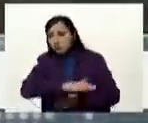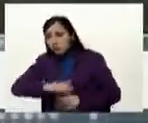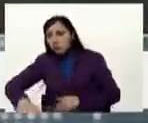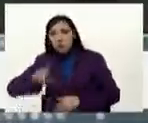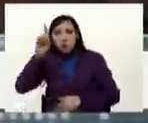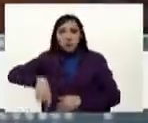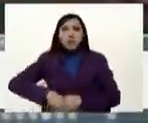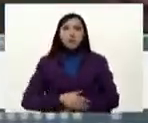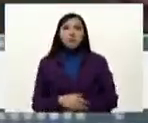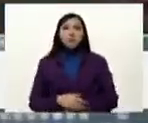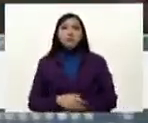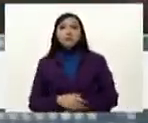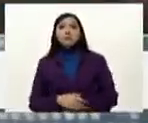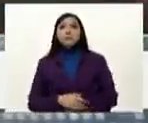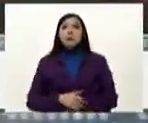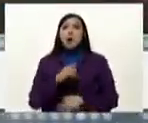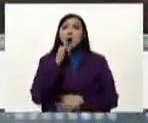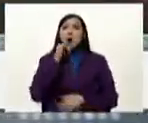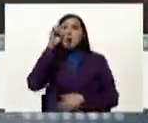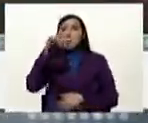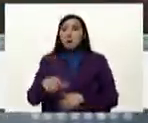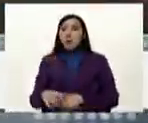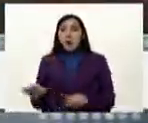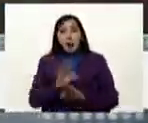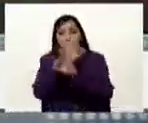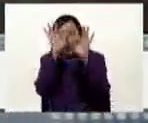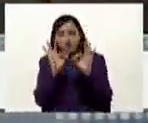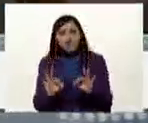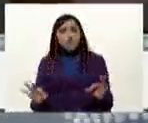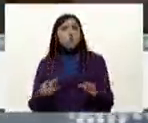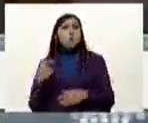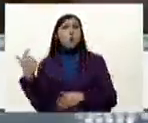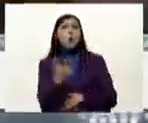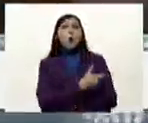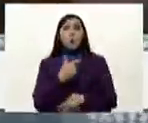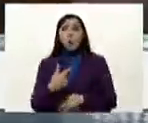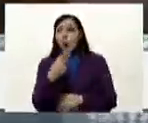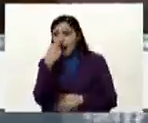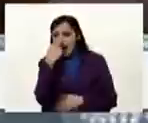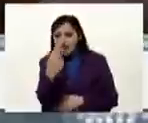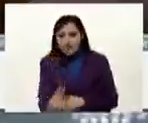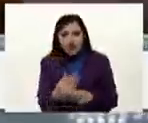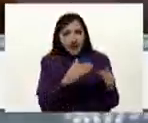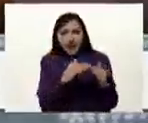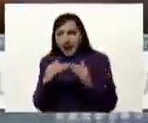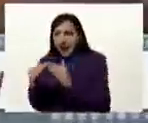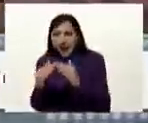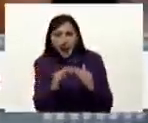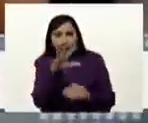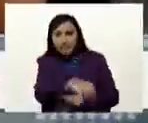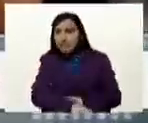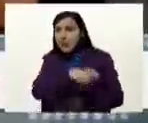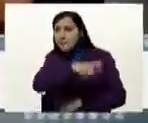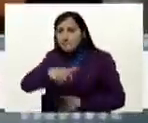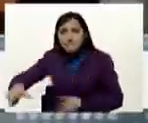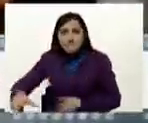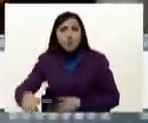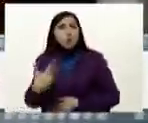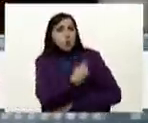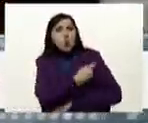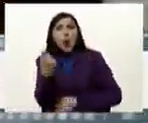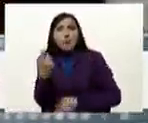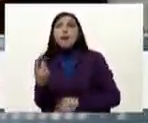También debemos resaltar, presidente, el método de buscar casa por casa a las personas que no se han vacunado. Nosotros